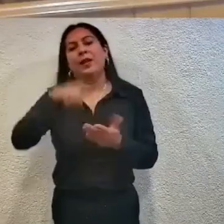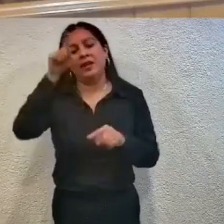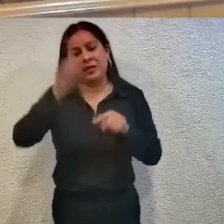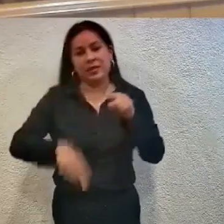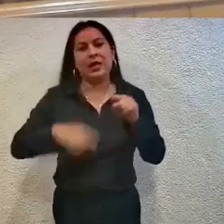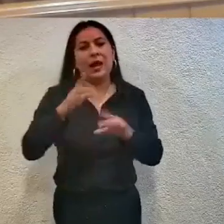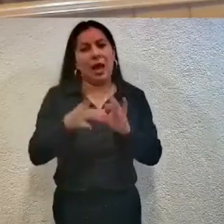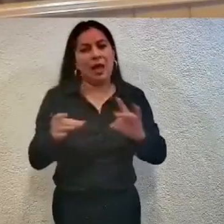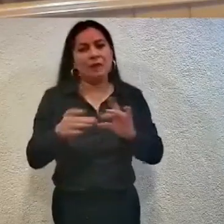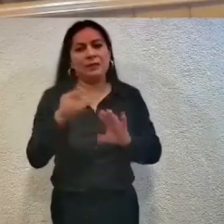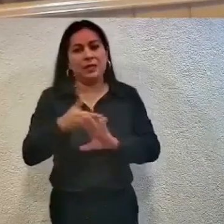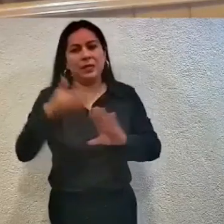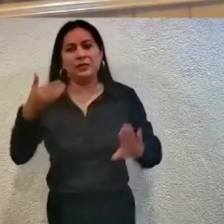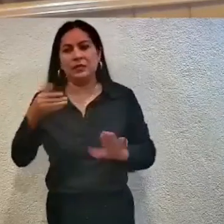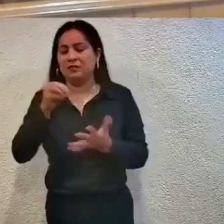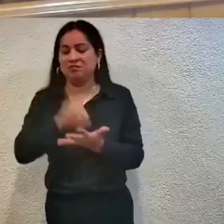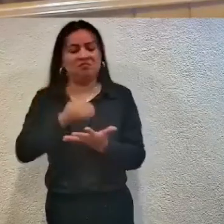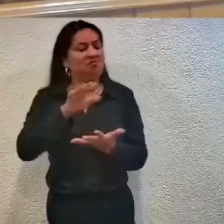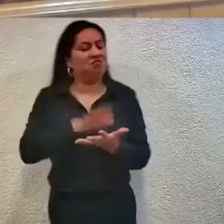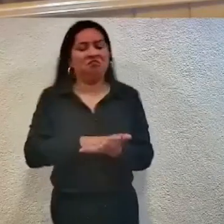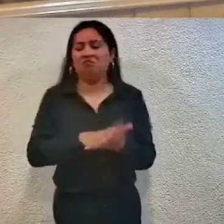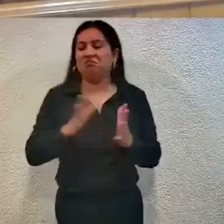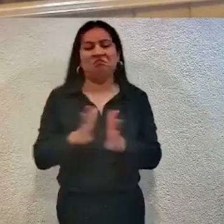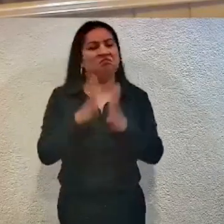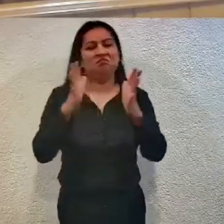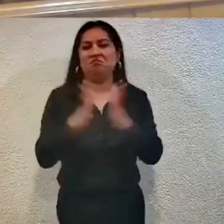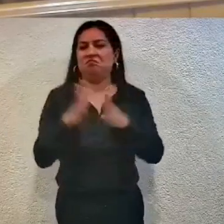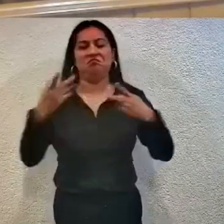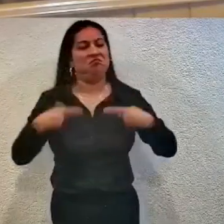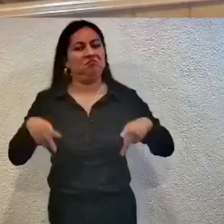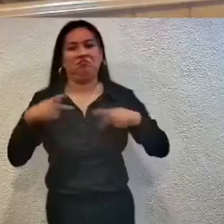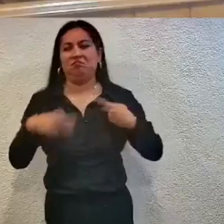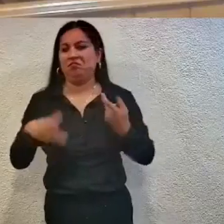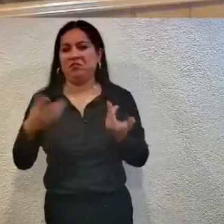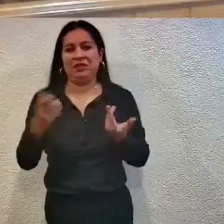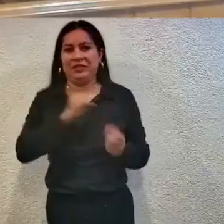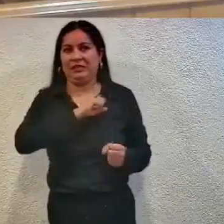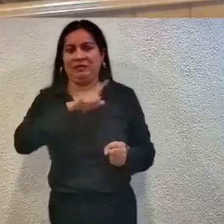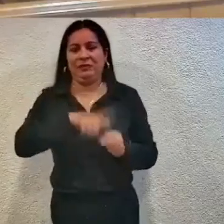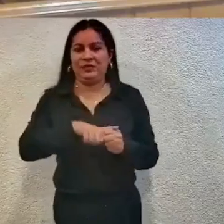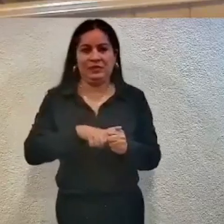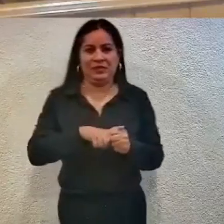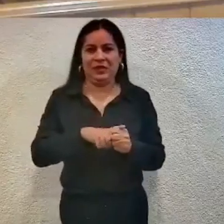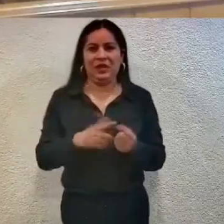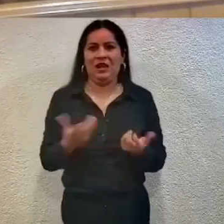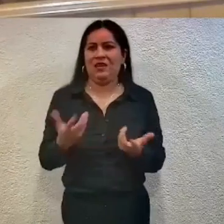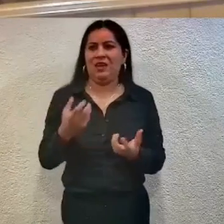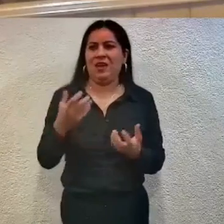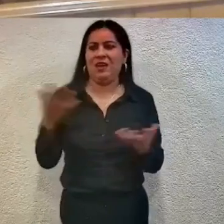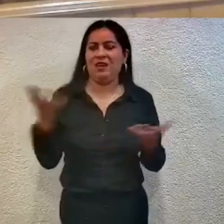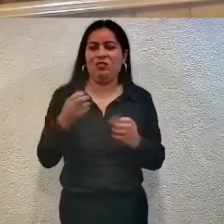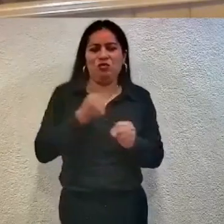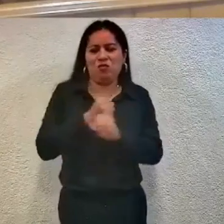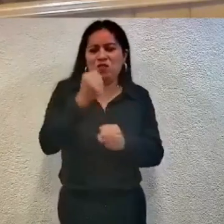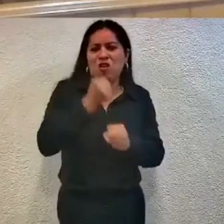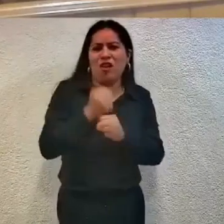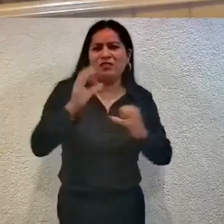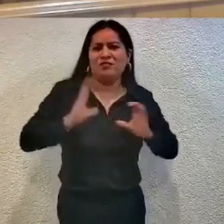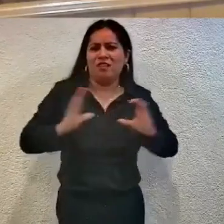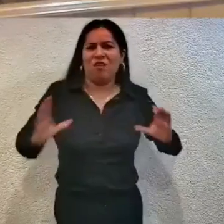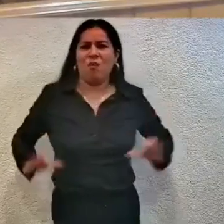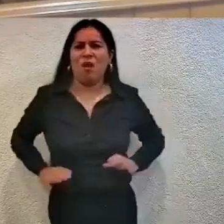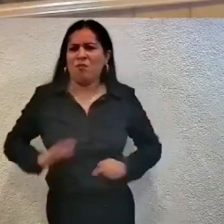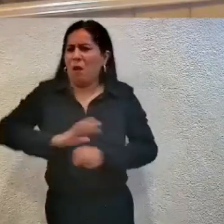en autos, para las causas de nulidad antes señaladas, no se acreditó dicha intervención de personas que en específico haya